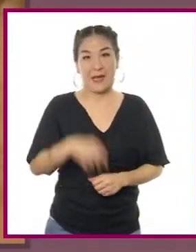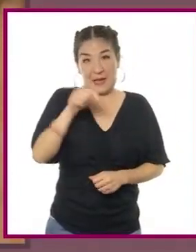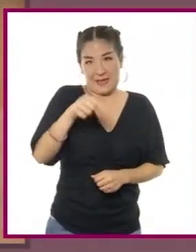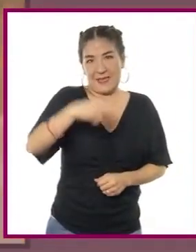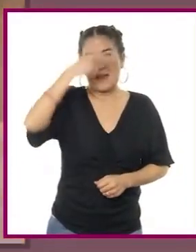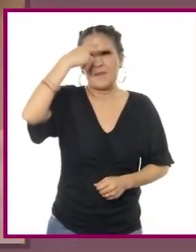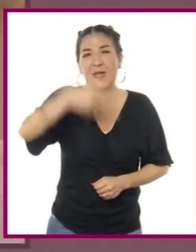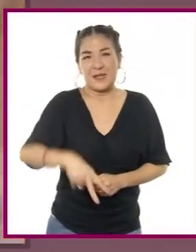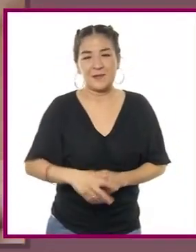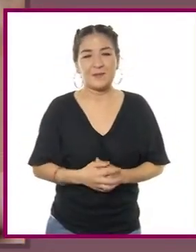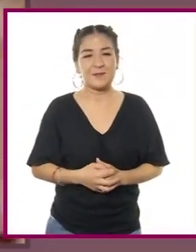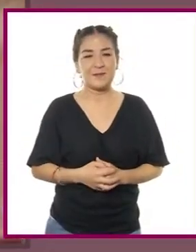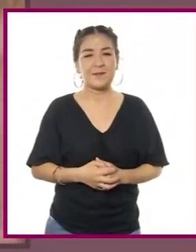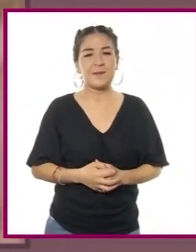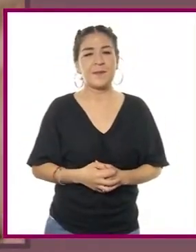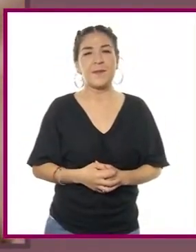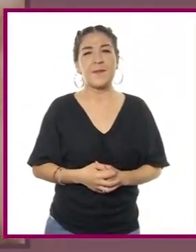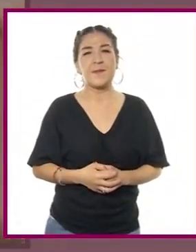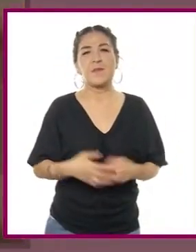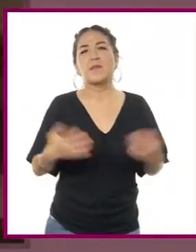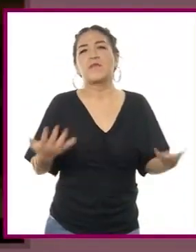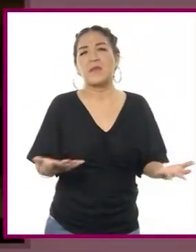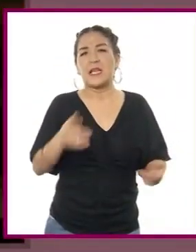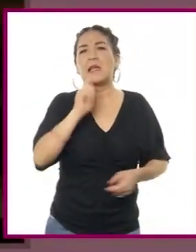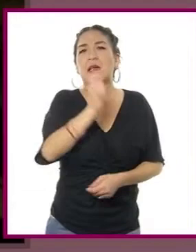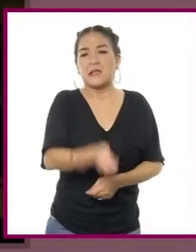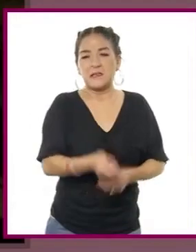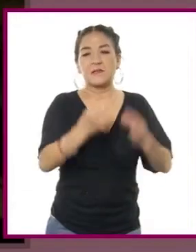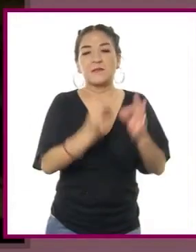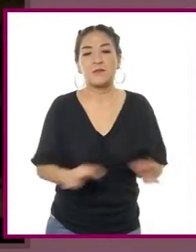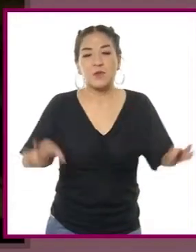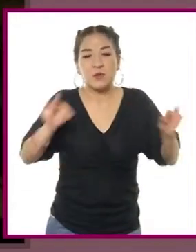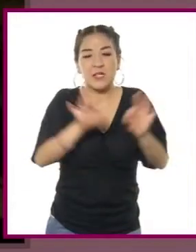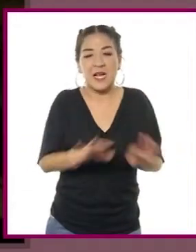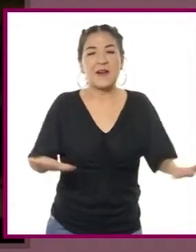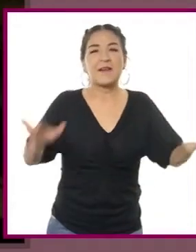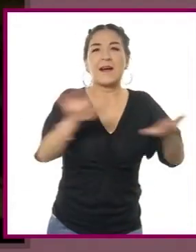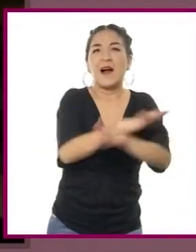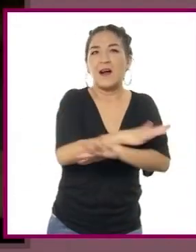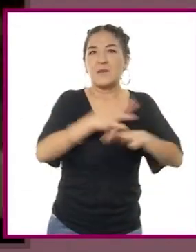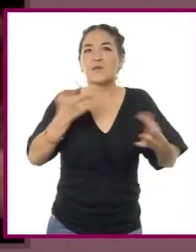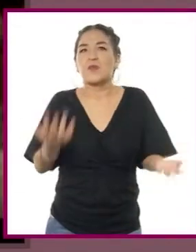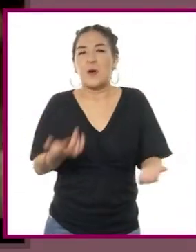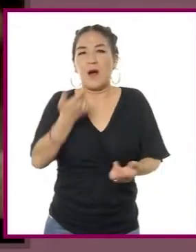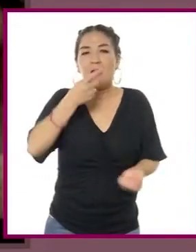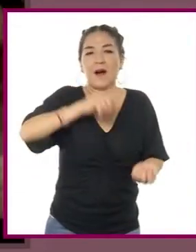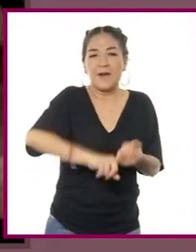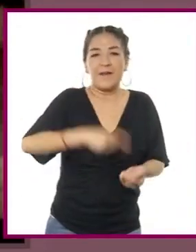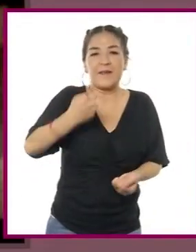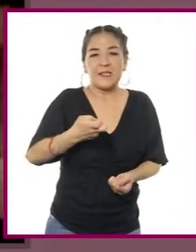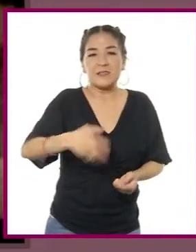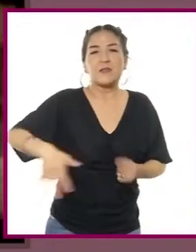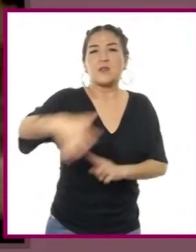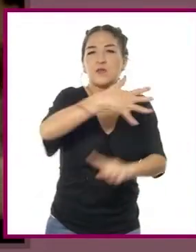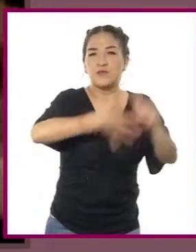México, y significó una alteración fundamental en los